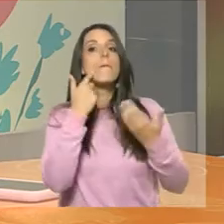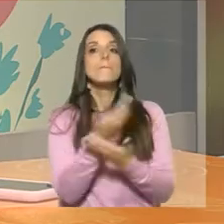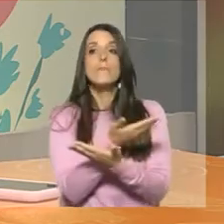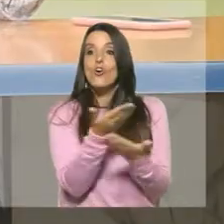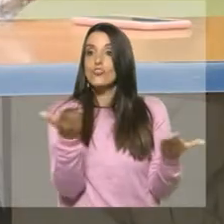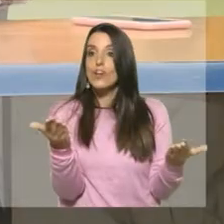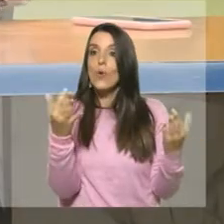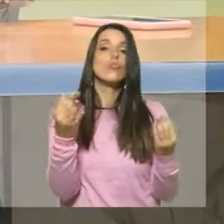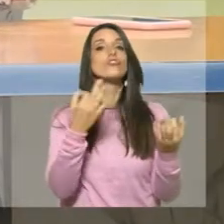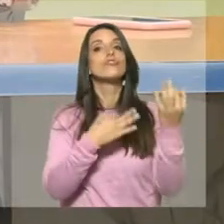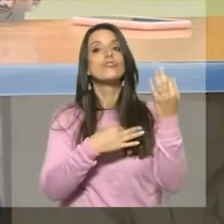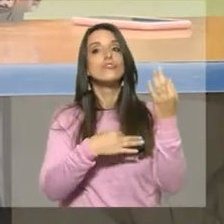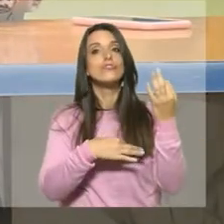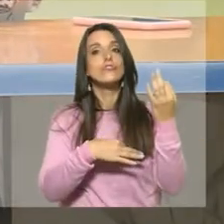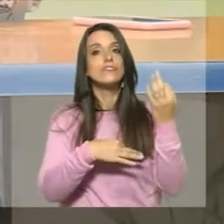esta